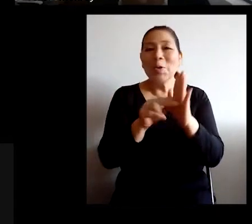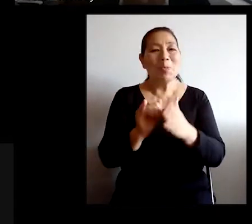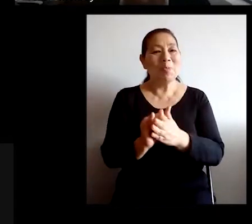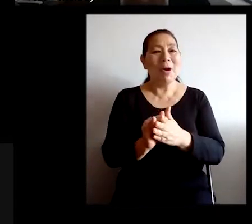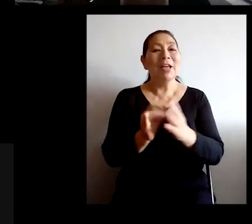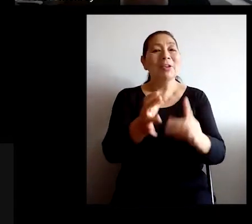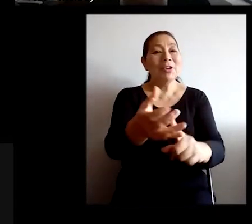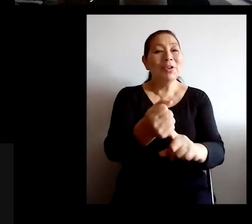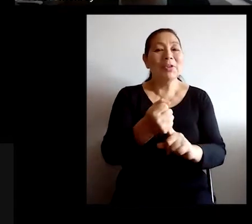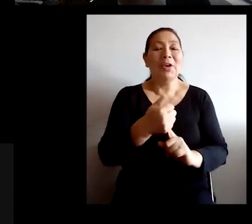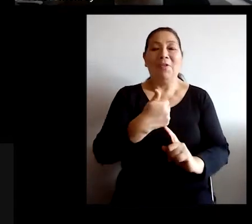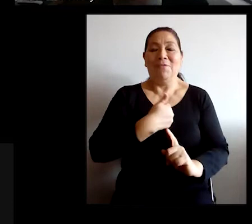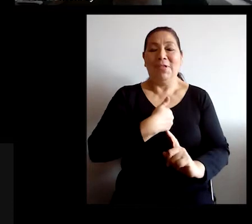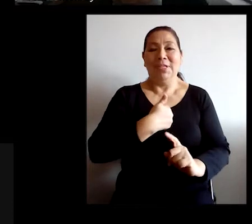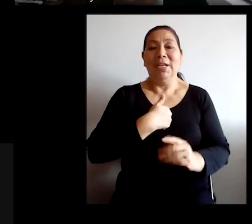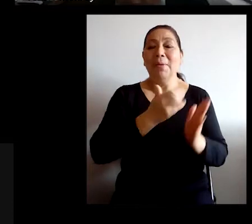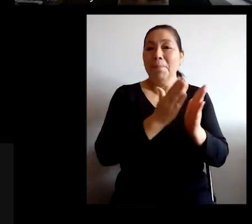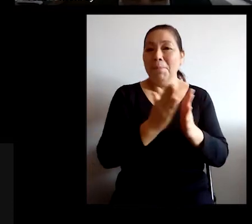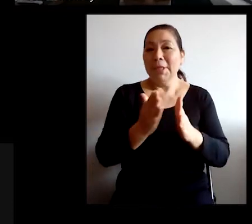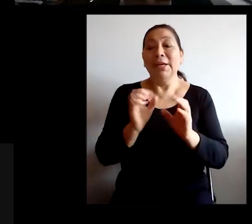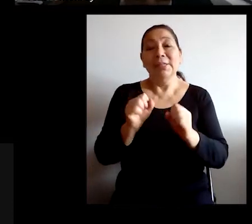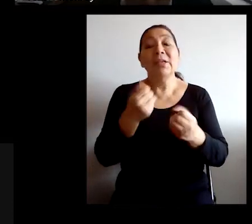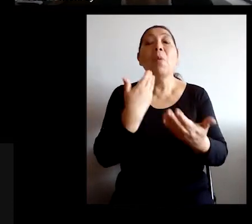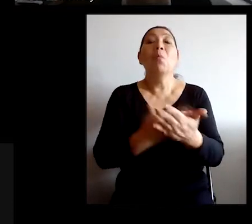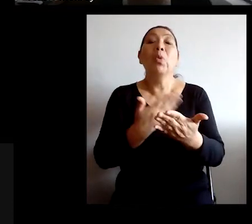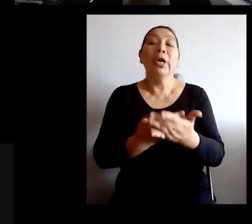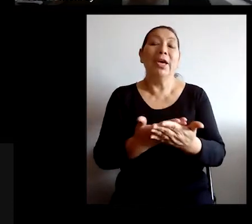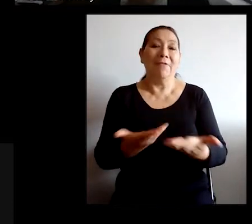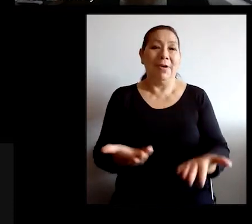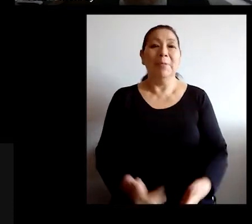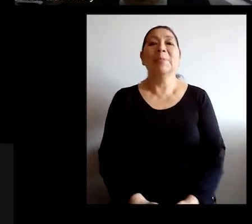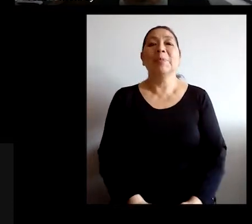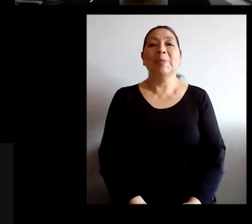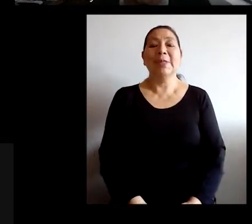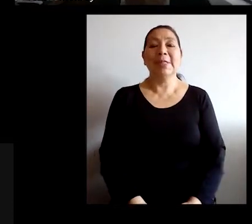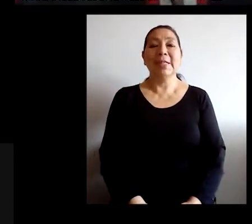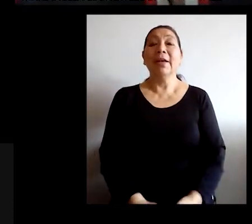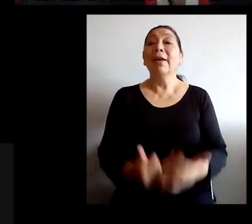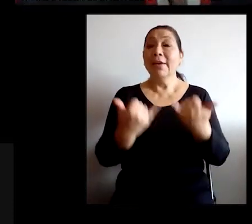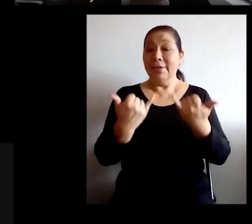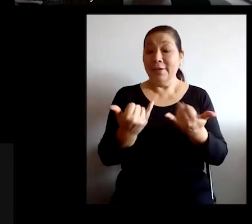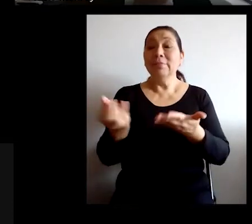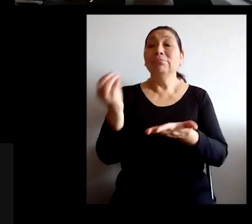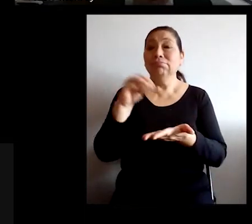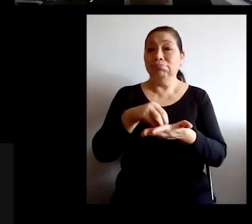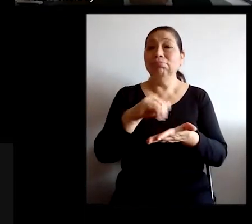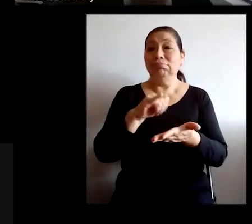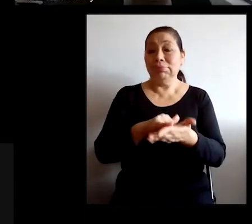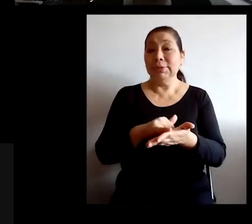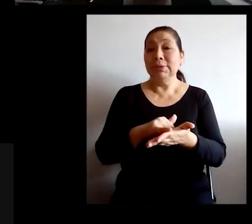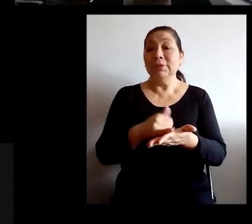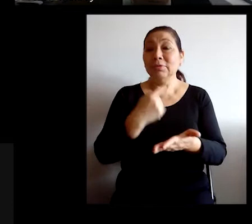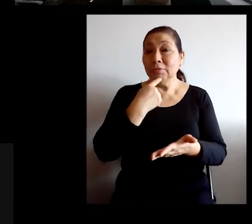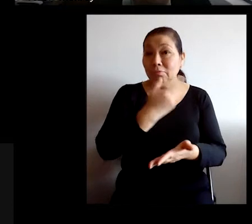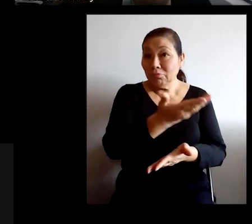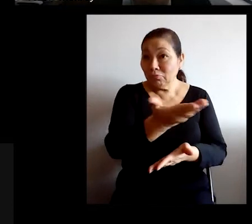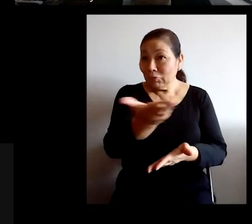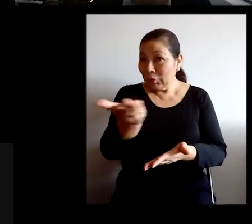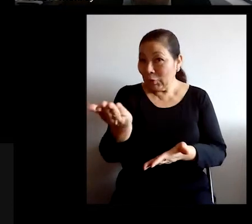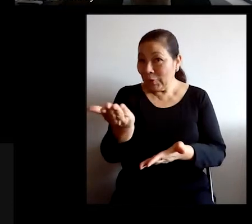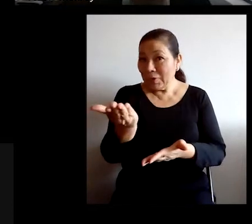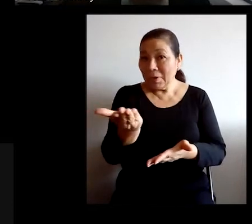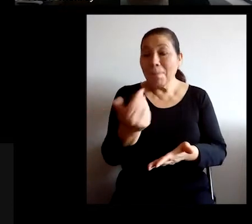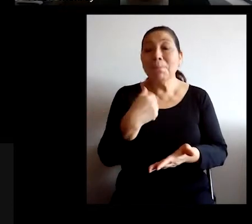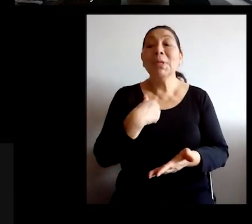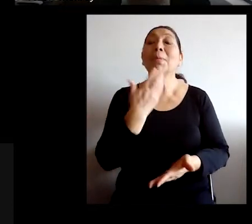una confiscación, en la medida en que existe prueba para. En ese contexto, Presidenta, señores jueces